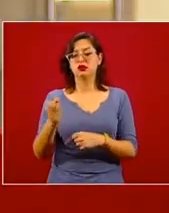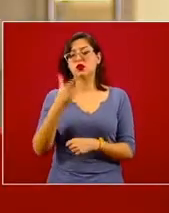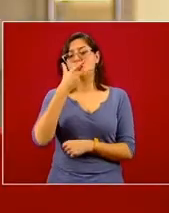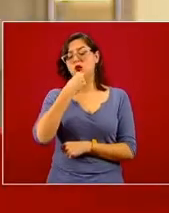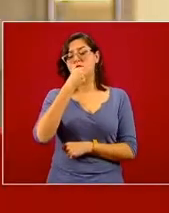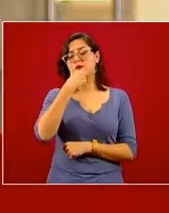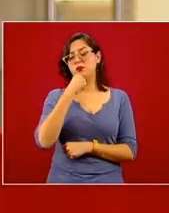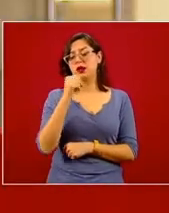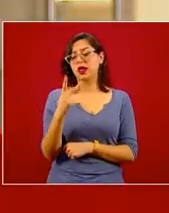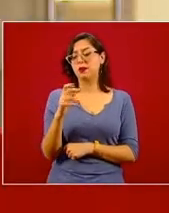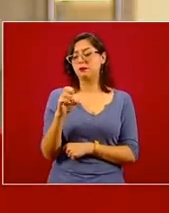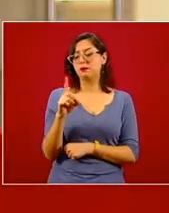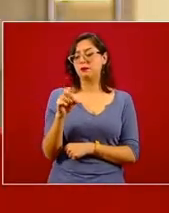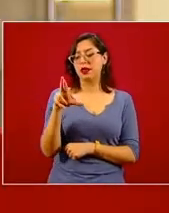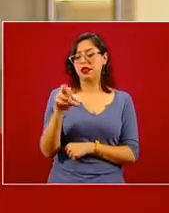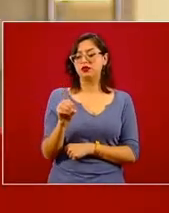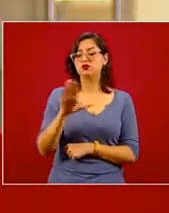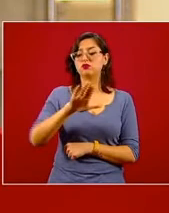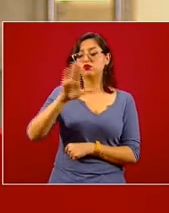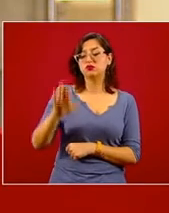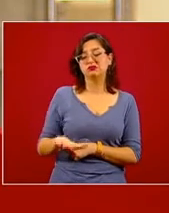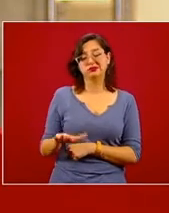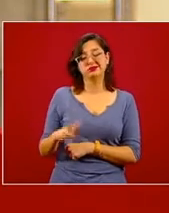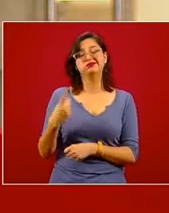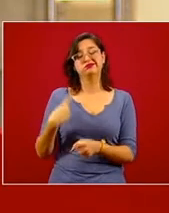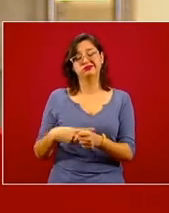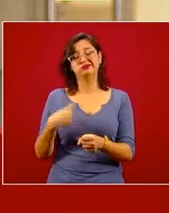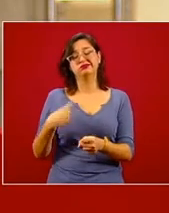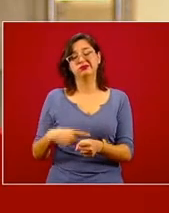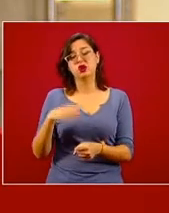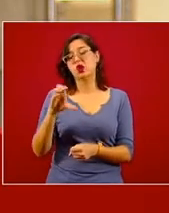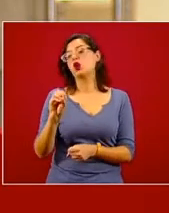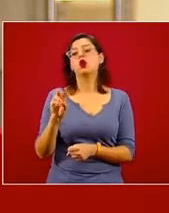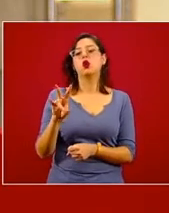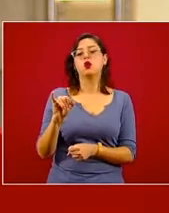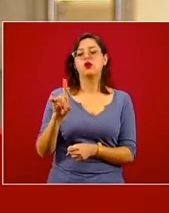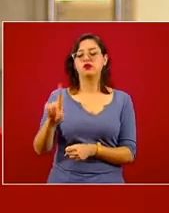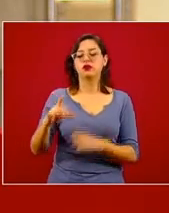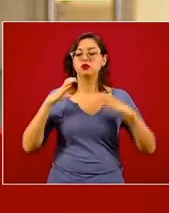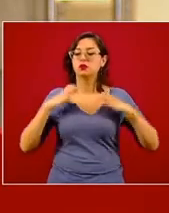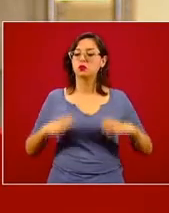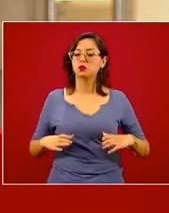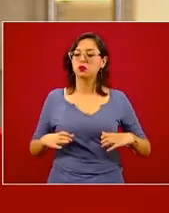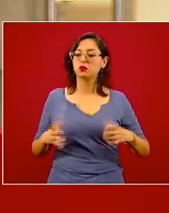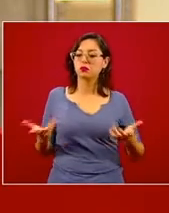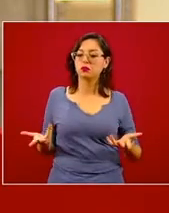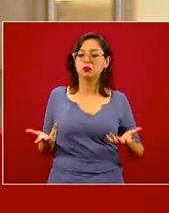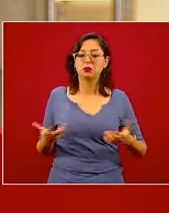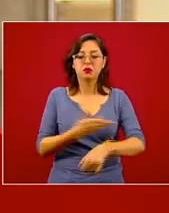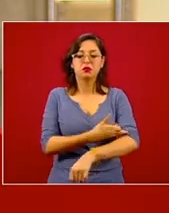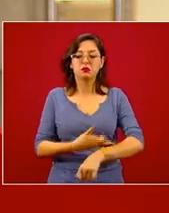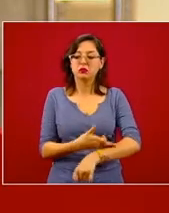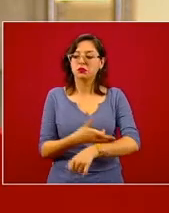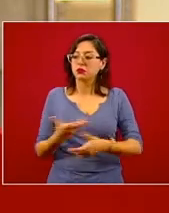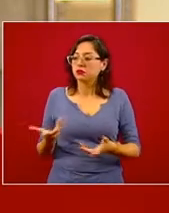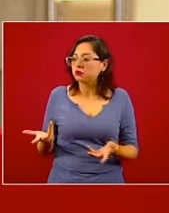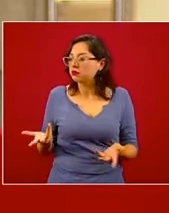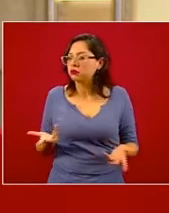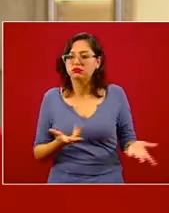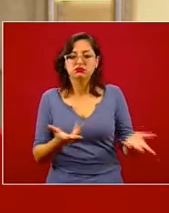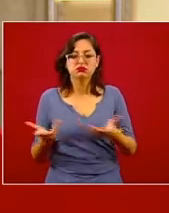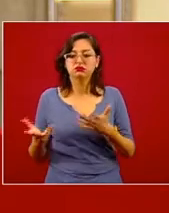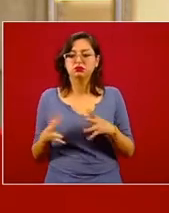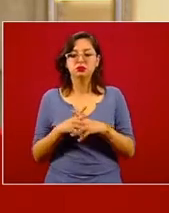Ávila, newspaper. quien al parecer falleció At por Clinic COVID, 8 at pues no es the encontrado por su familia. IMSS, Pedro Y Hernandez esto Avila también dead nos da